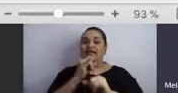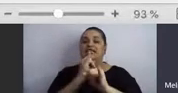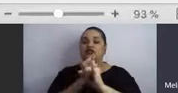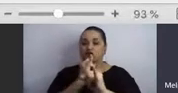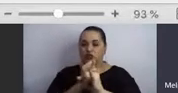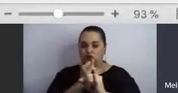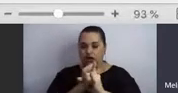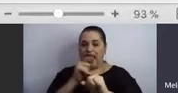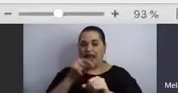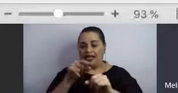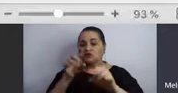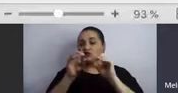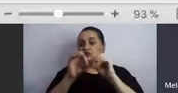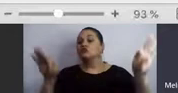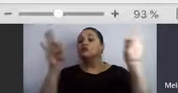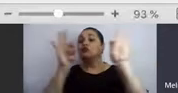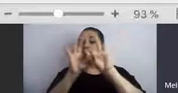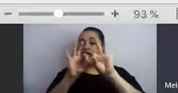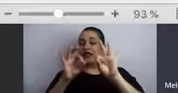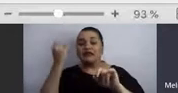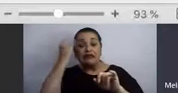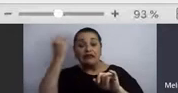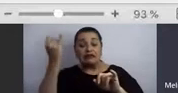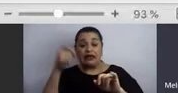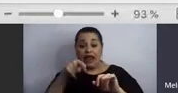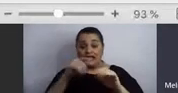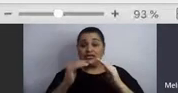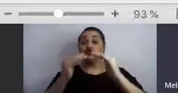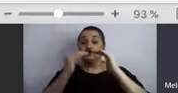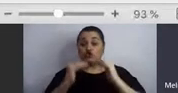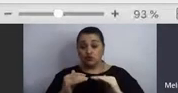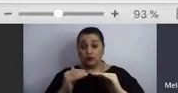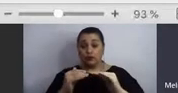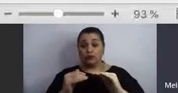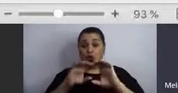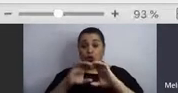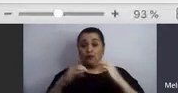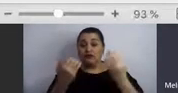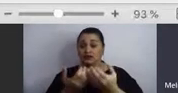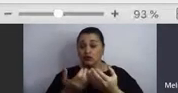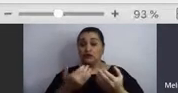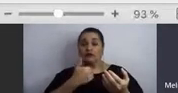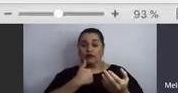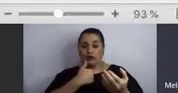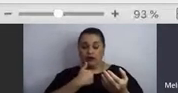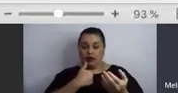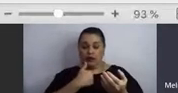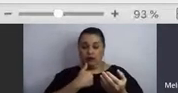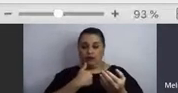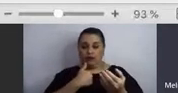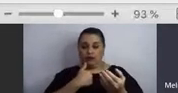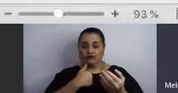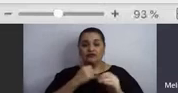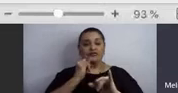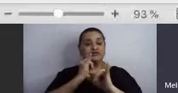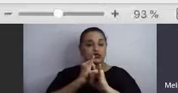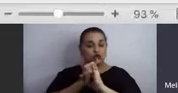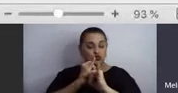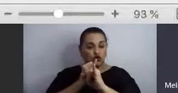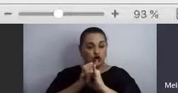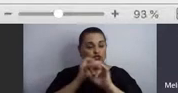Eso es muy importante porque la idea es que en esta subcomisión contemos con las instituciones